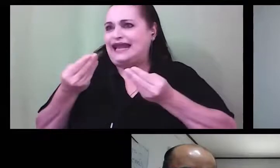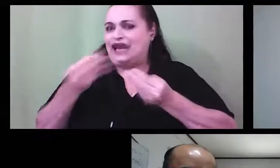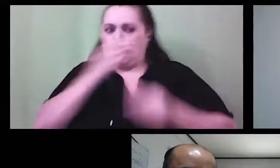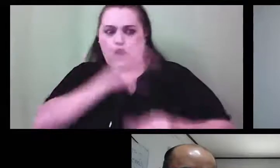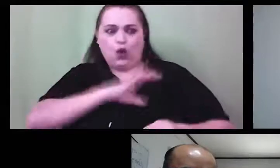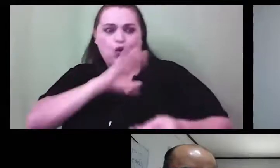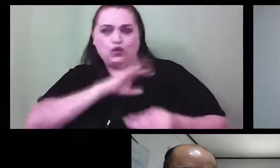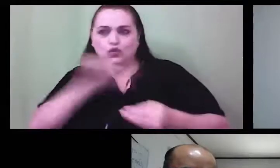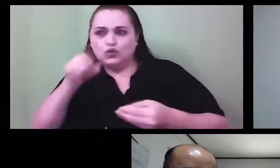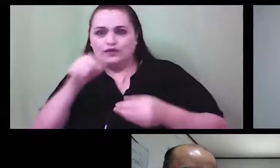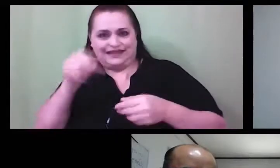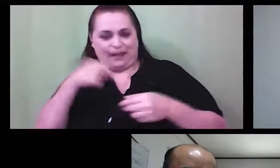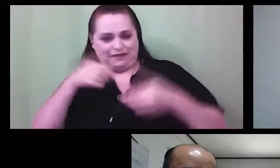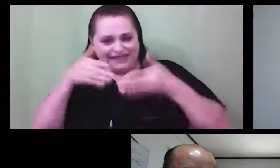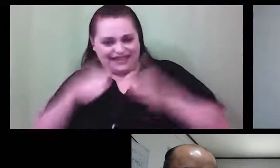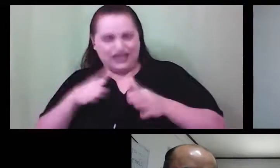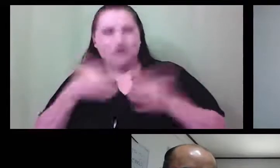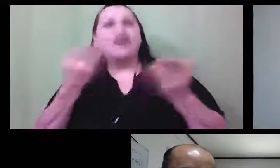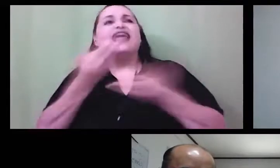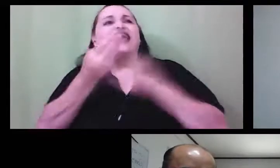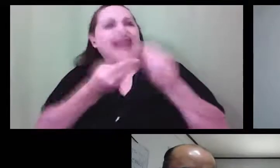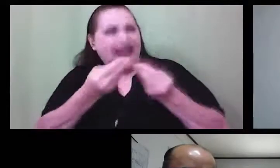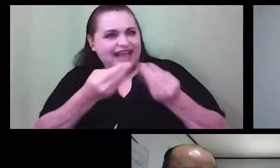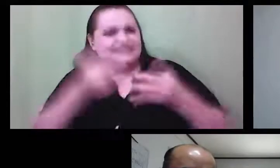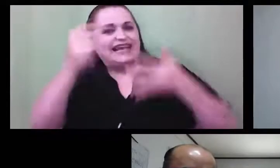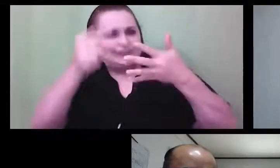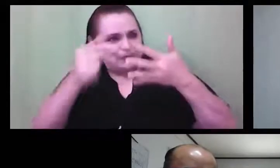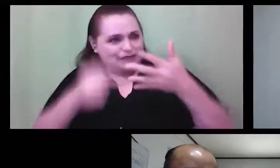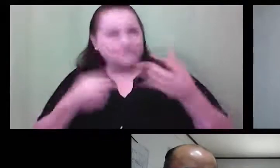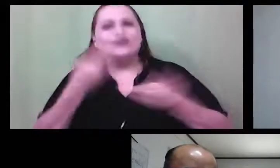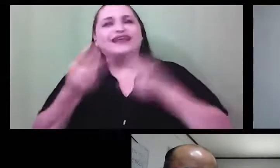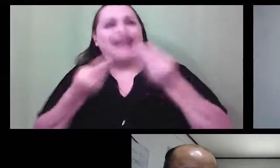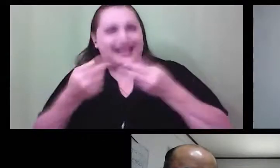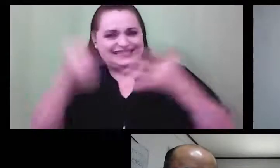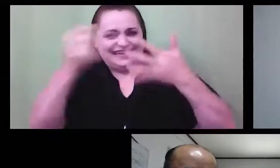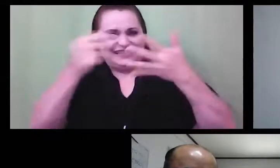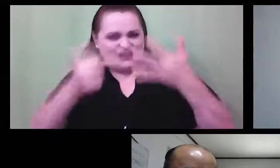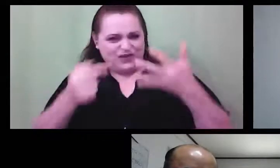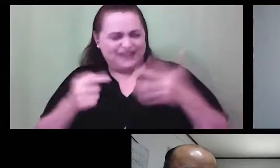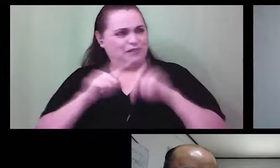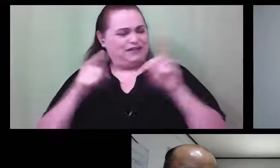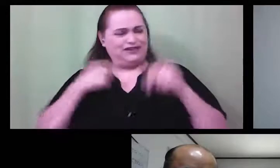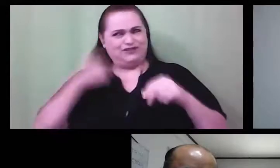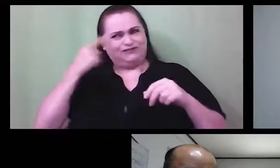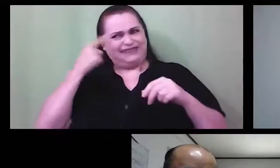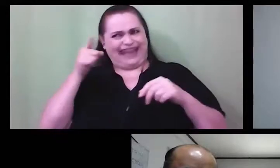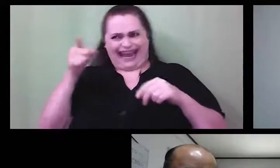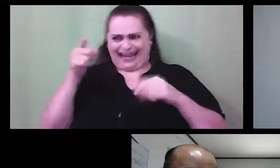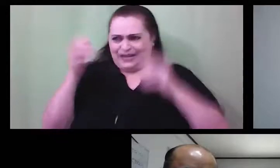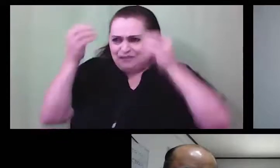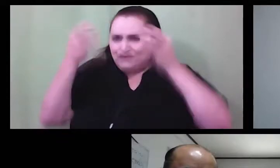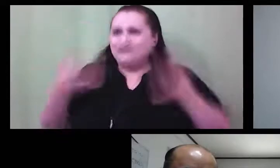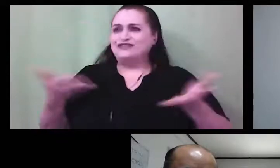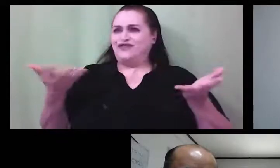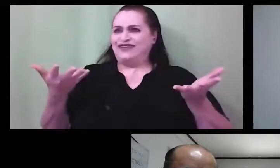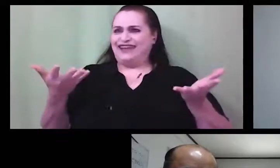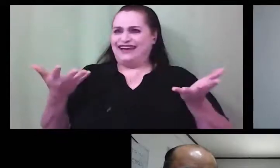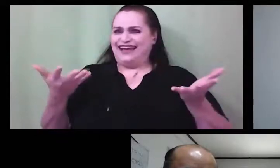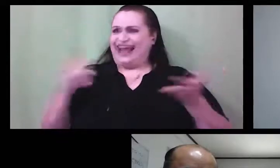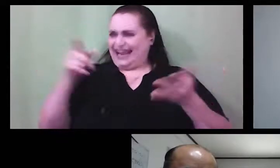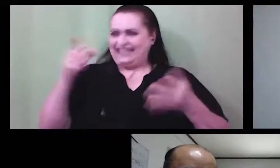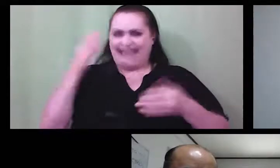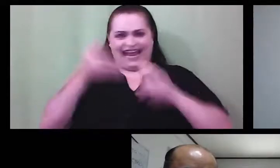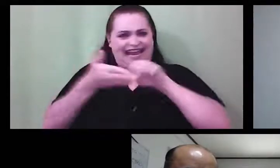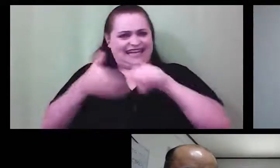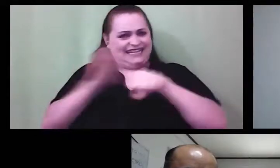hizo Carlos, ¿verdad? Y qué hacer con esto que hizo Carlos. Y yo decía, pero por Dios, ella es la docente, ¿verdad? Ella es la